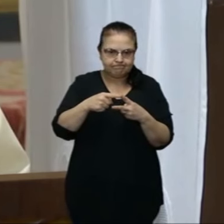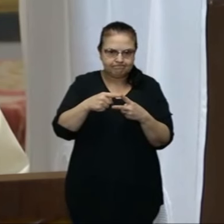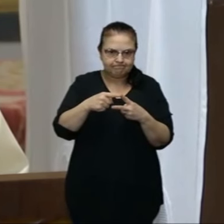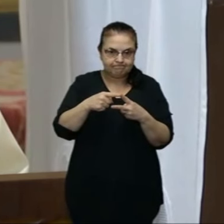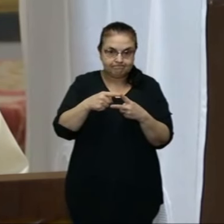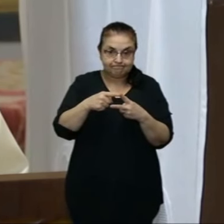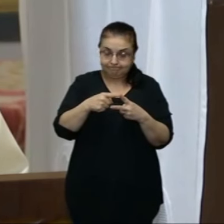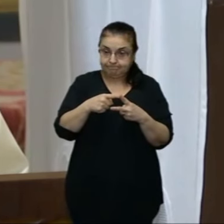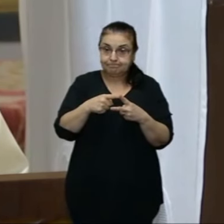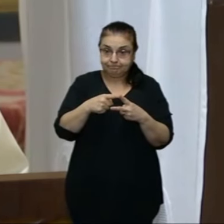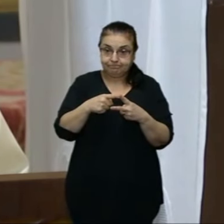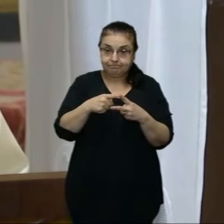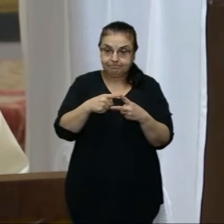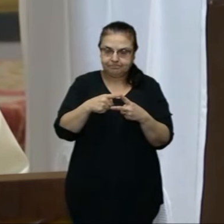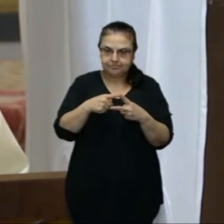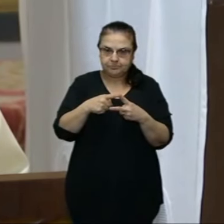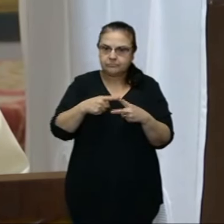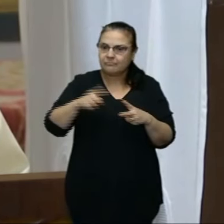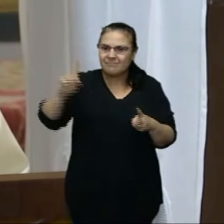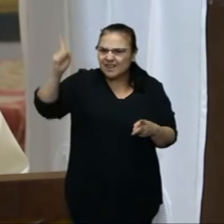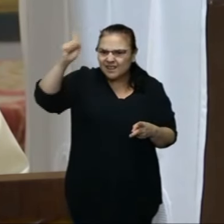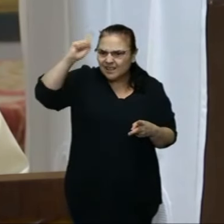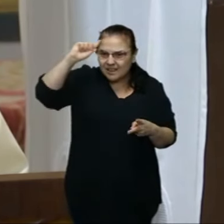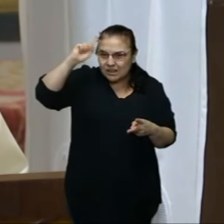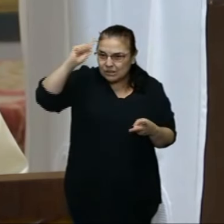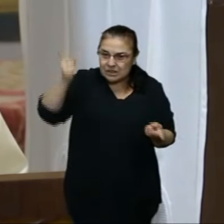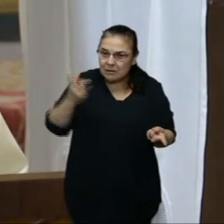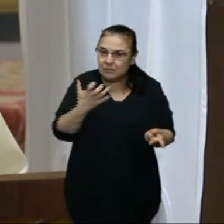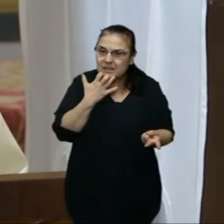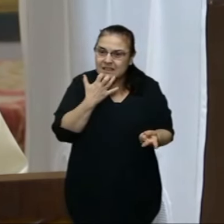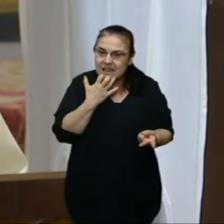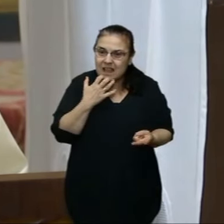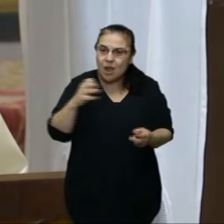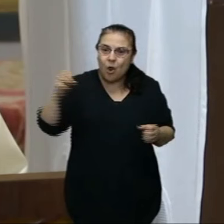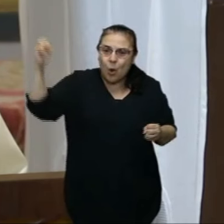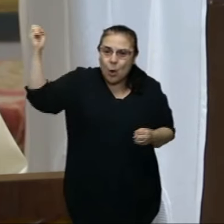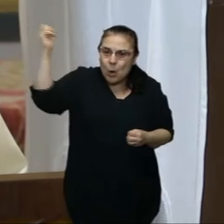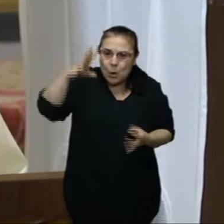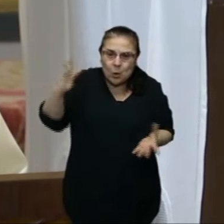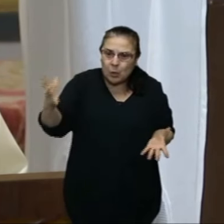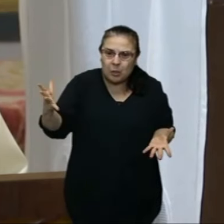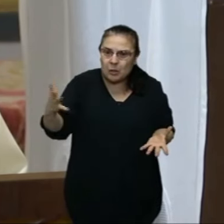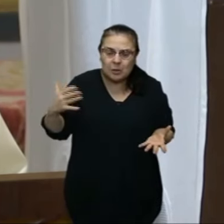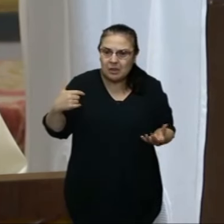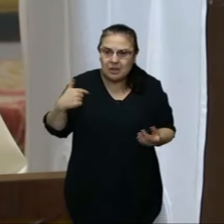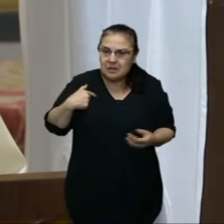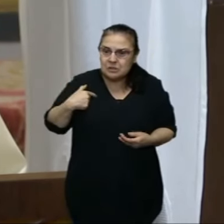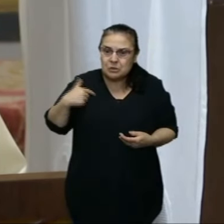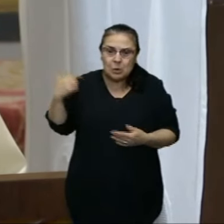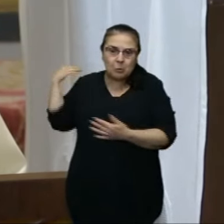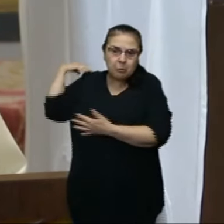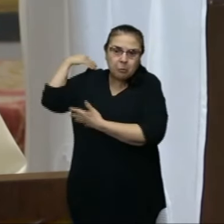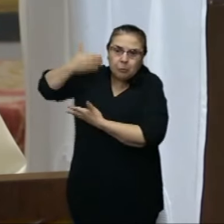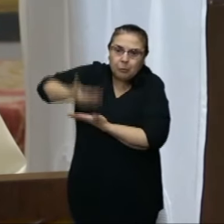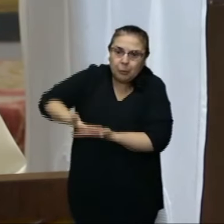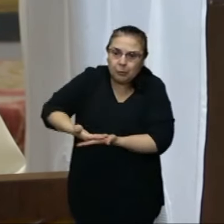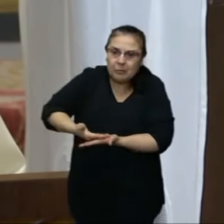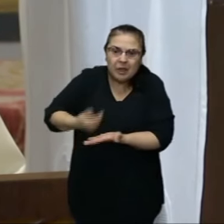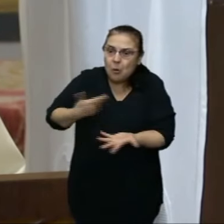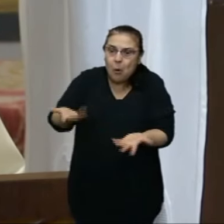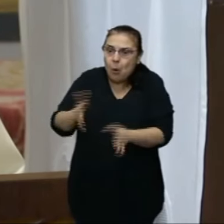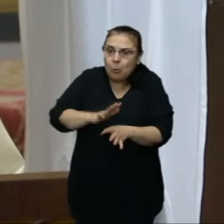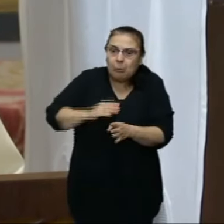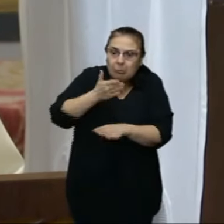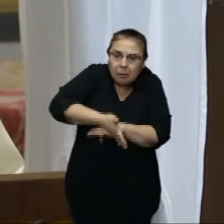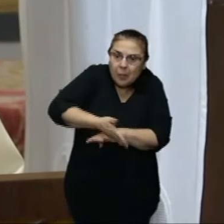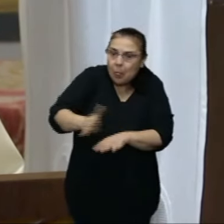No sabemos, sin la luz de Cristo, de dónde venimos y a dónde vamos.